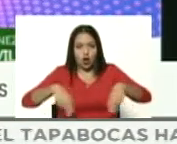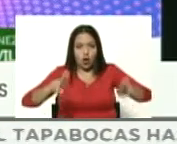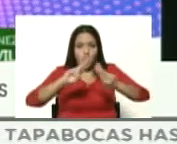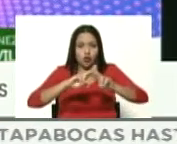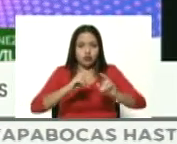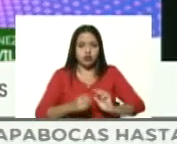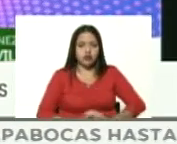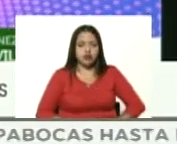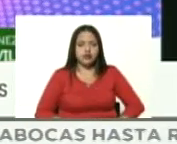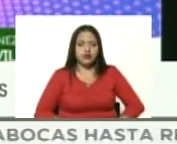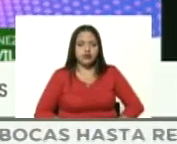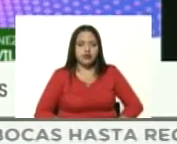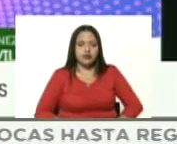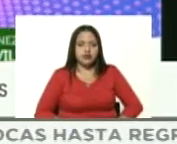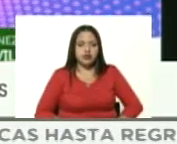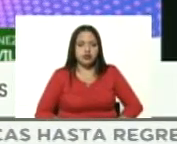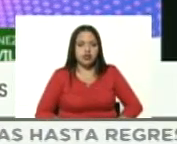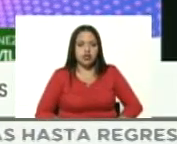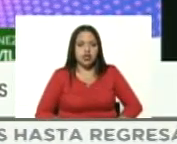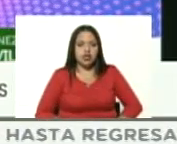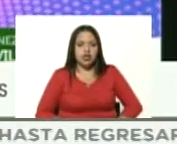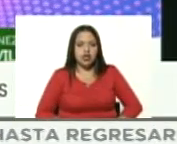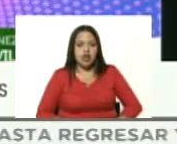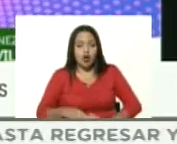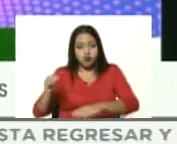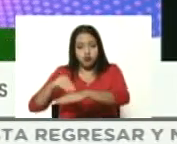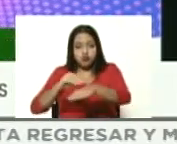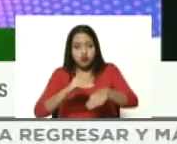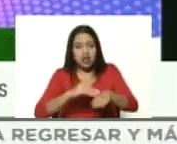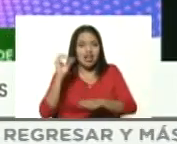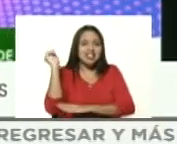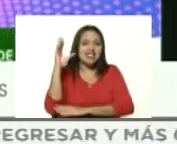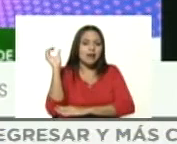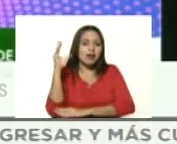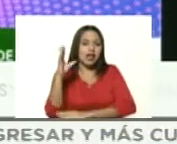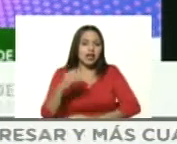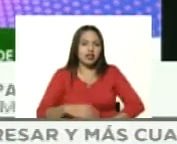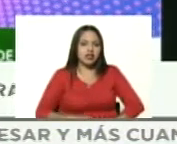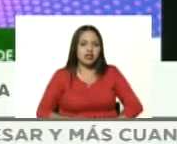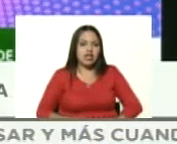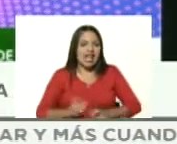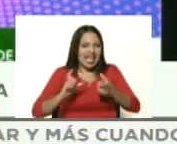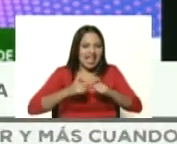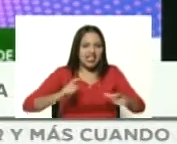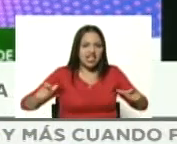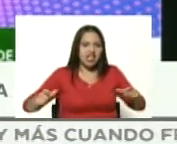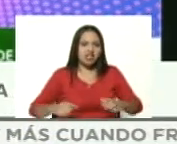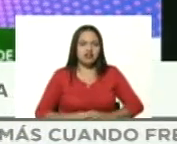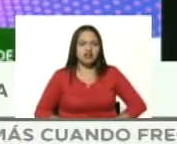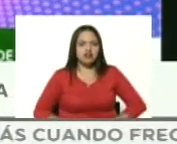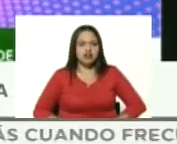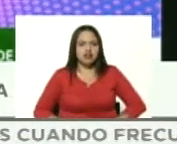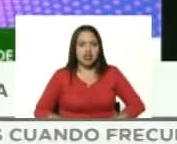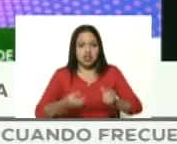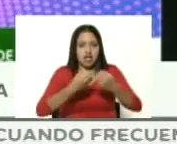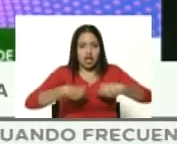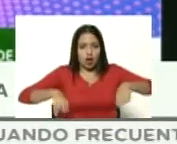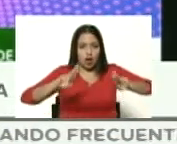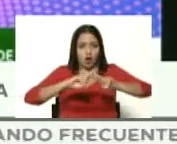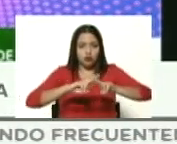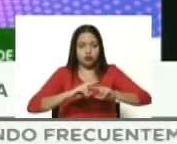Unidas, Antonio Guterres, la convocatoria de una asamblea general de Naciones